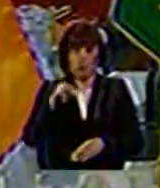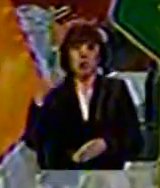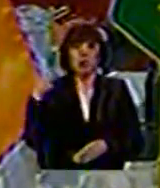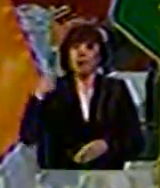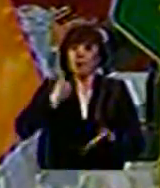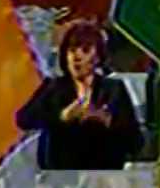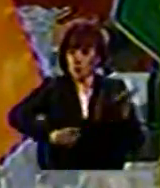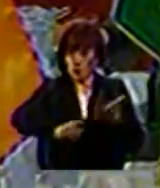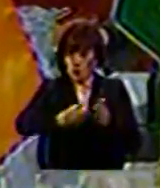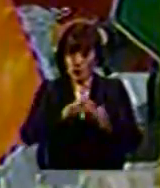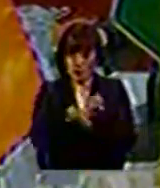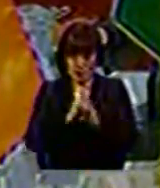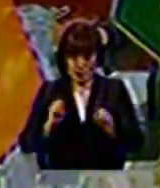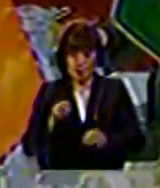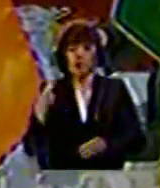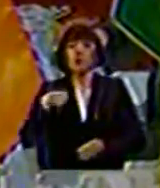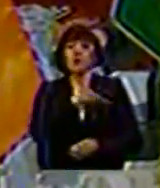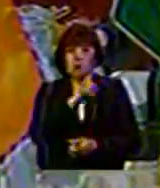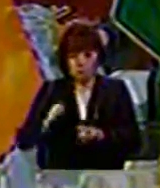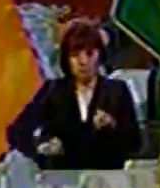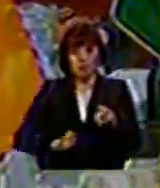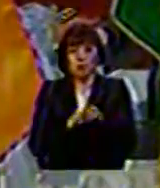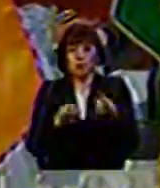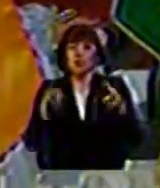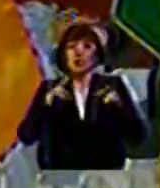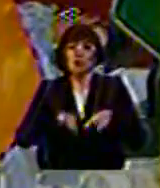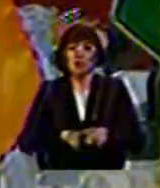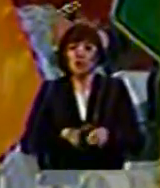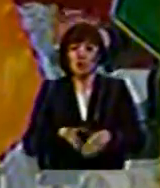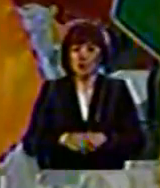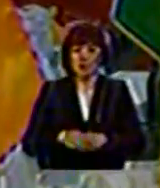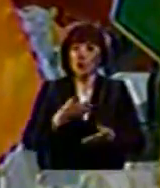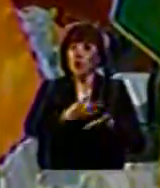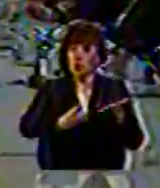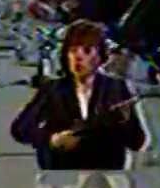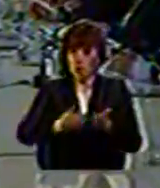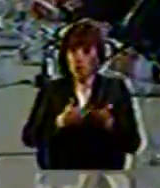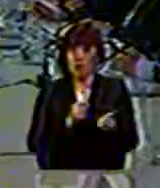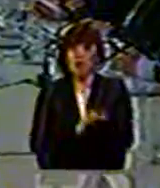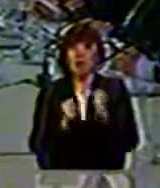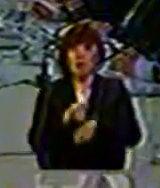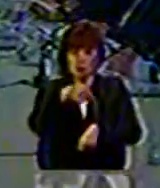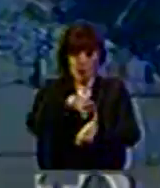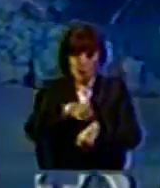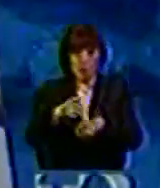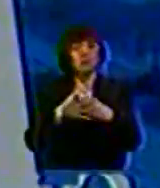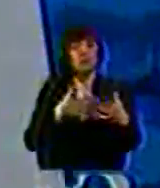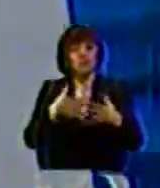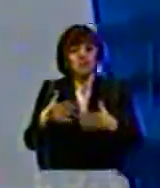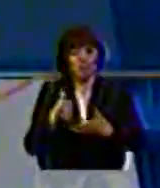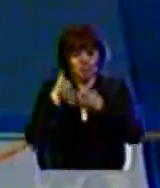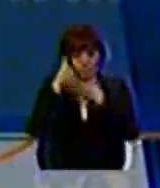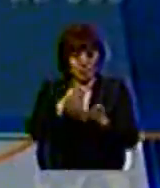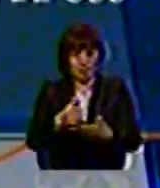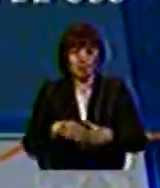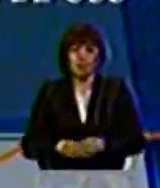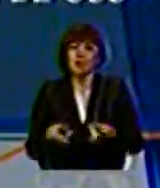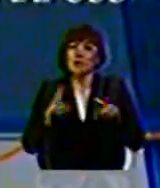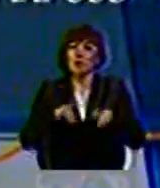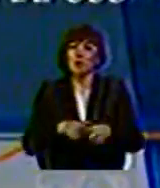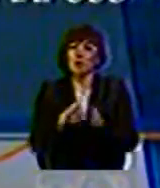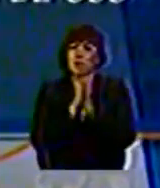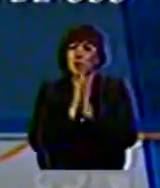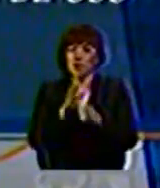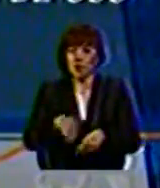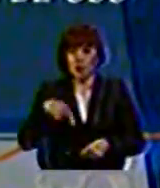documentados decimos que vamos a reconocer y en el punto quinto exhortar al gobierno de la república bolivariana